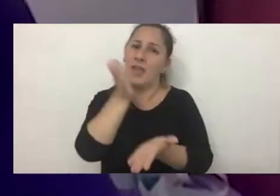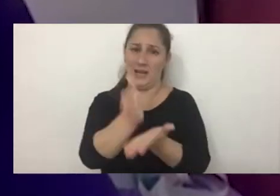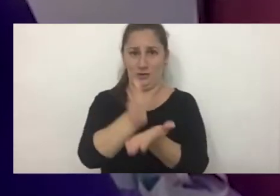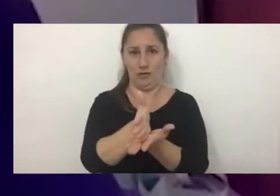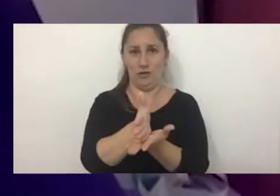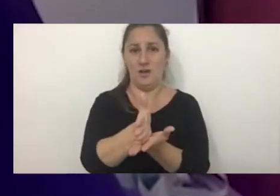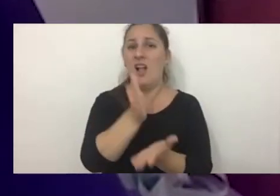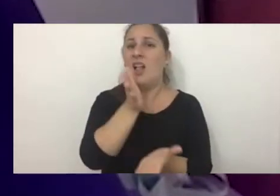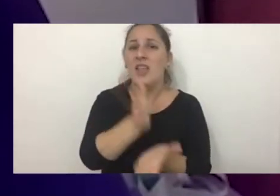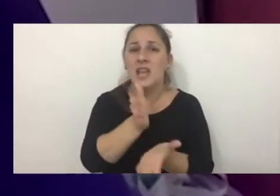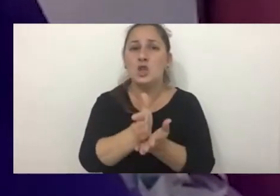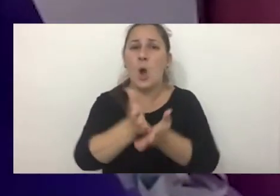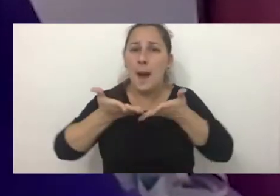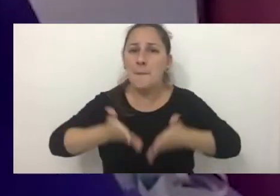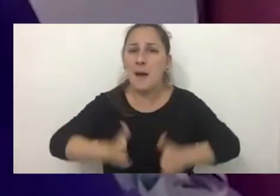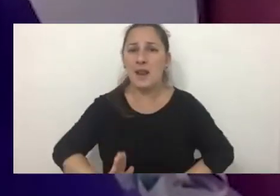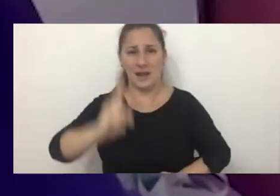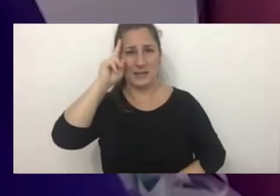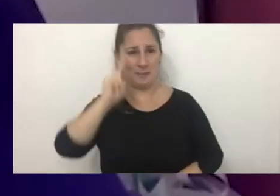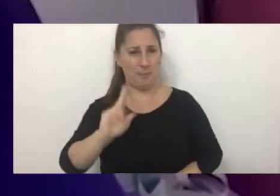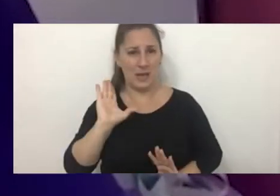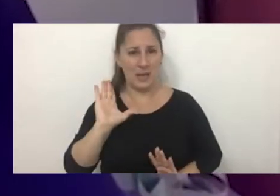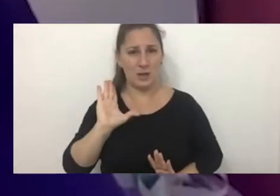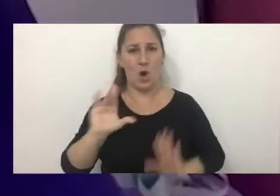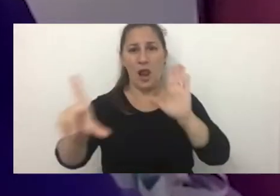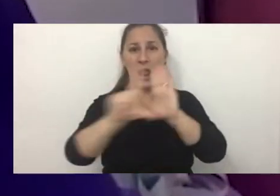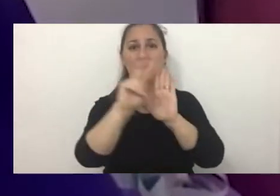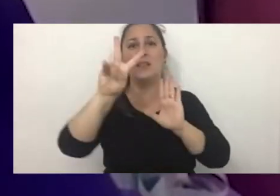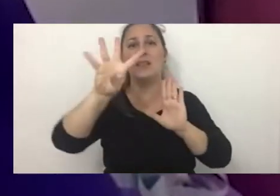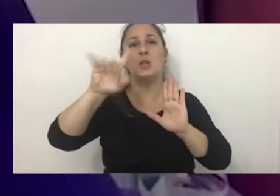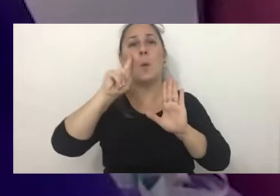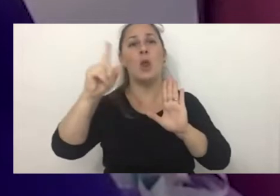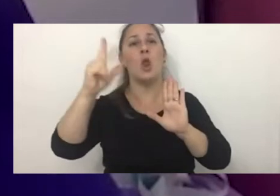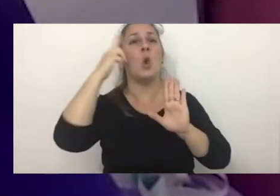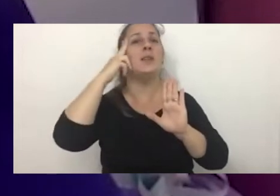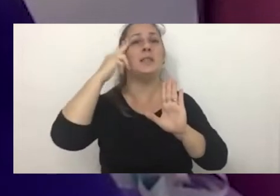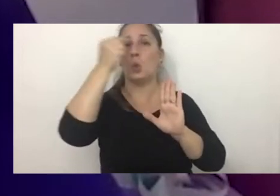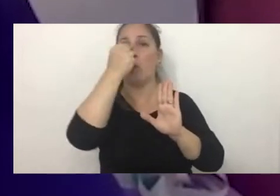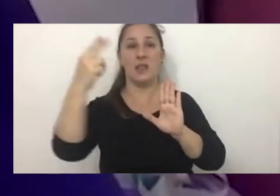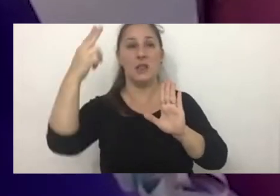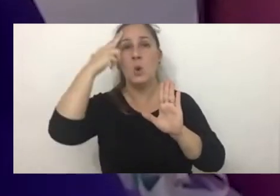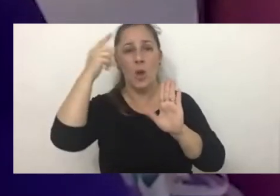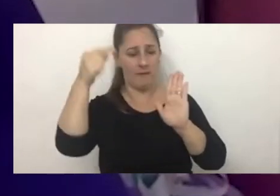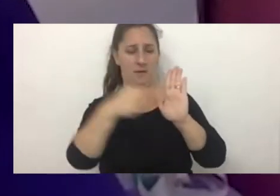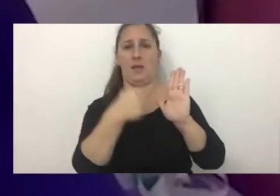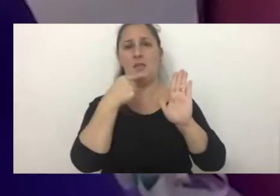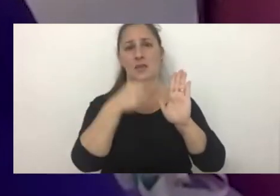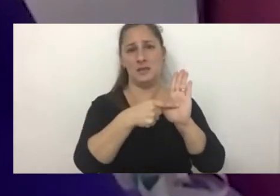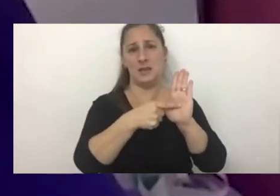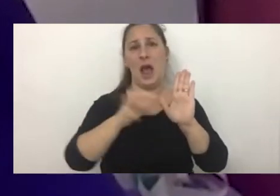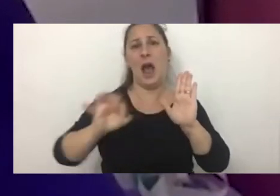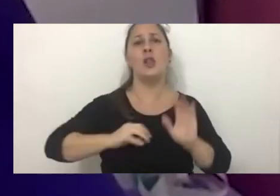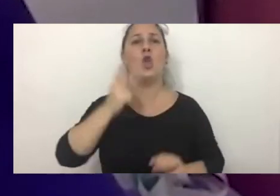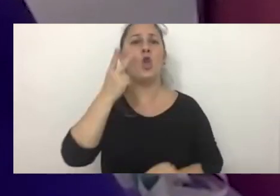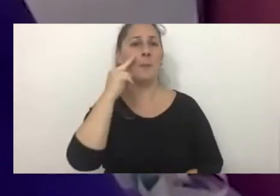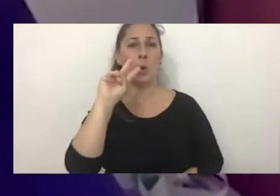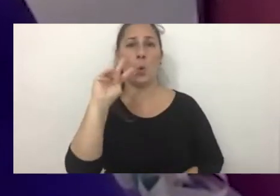No sé si me olvidé de algún detallecito más, Virgi, si no, bueno, nada, me haces el comentario y lo agrego.